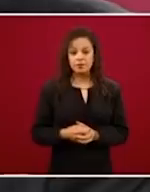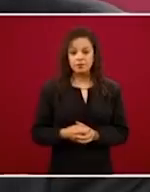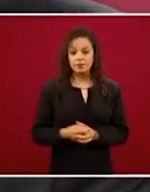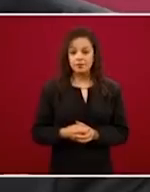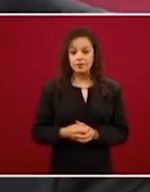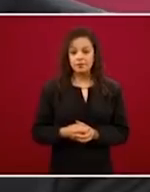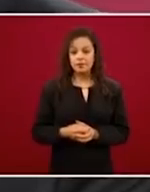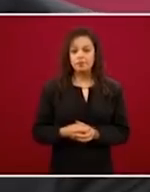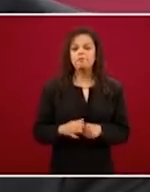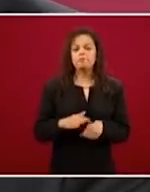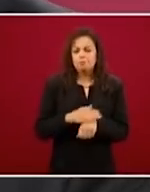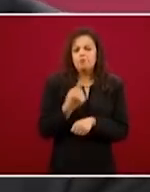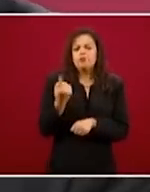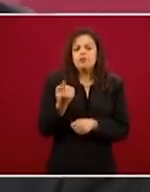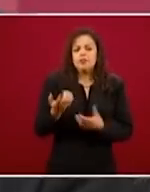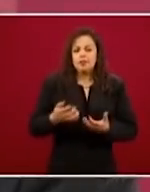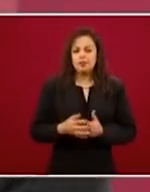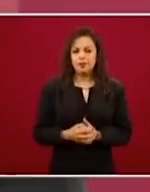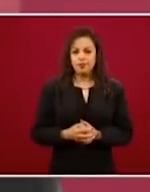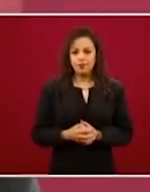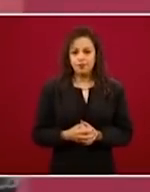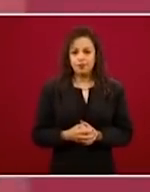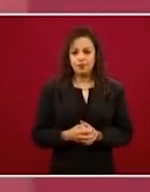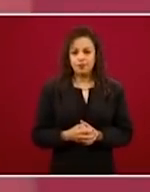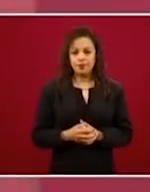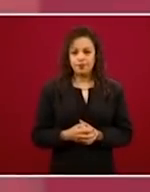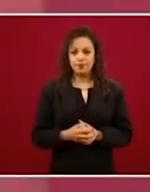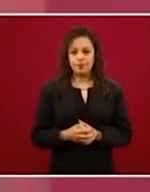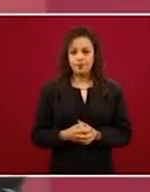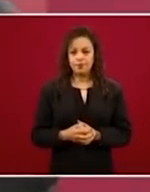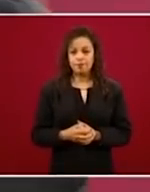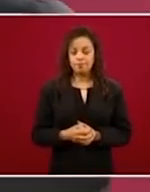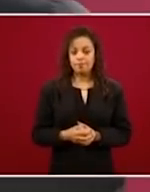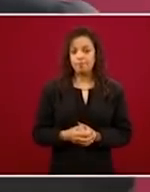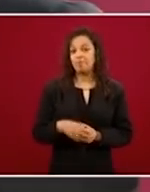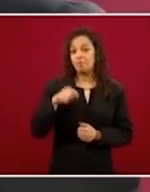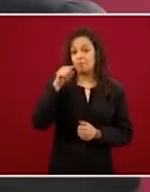x y ese enfoque